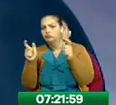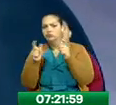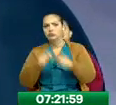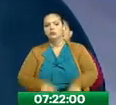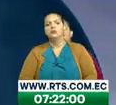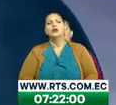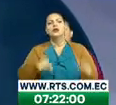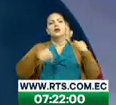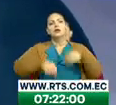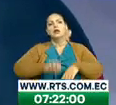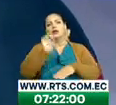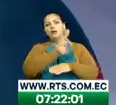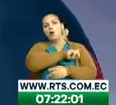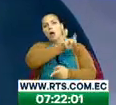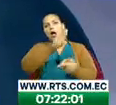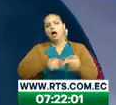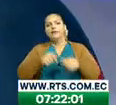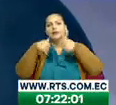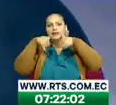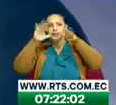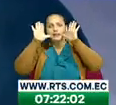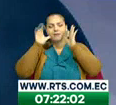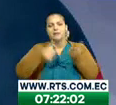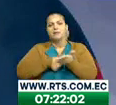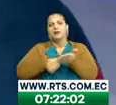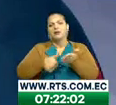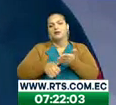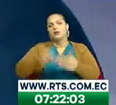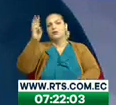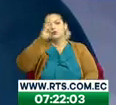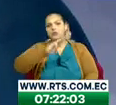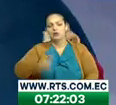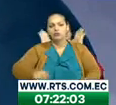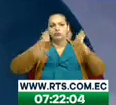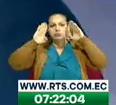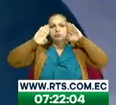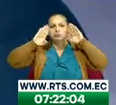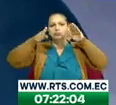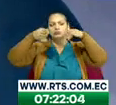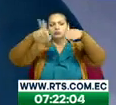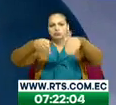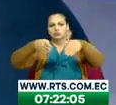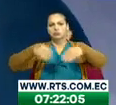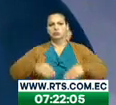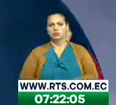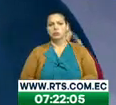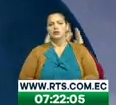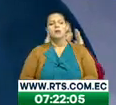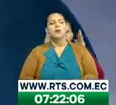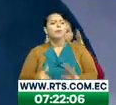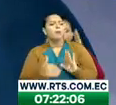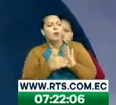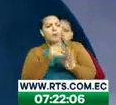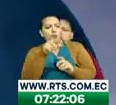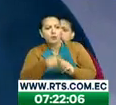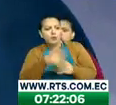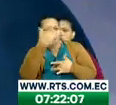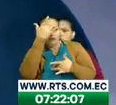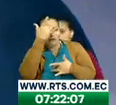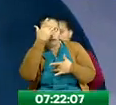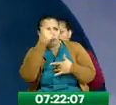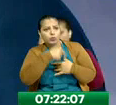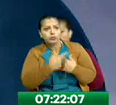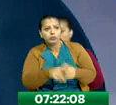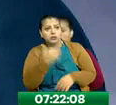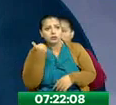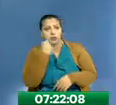tiene activa la alerta epidemiológica de todas las infecciones respiratorias agudas graves. Medicamentos para poder atender todos los casos que se presenten en todos los niveles